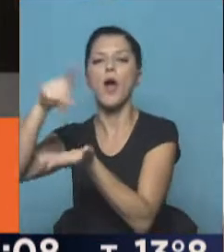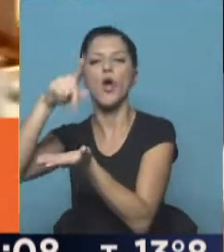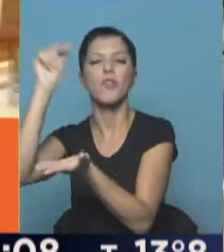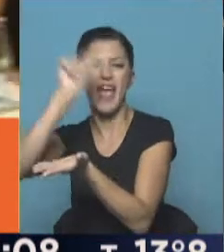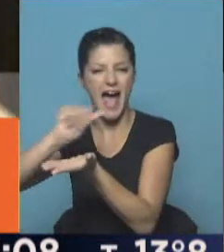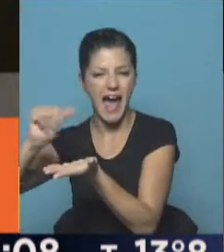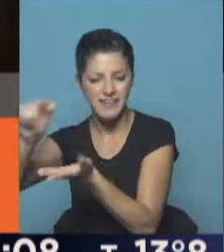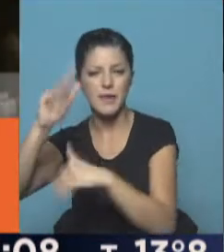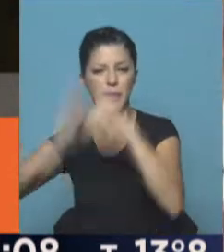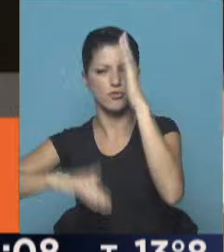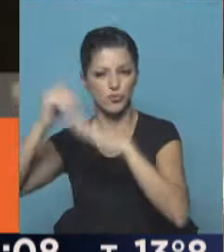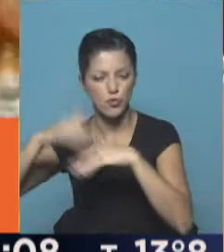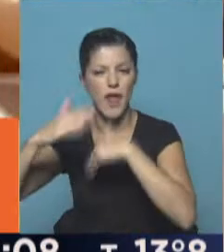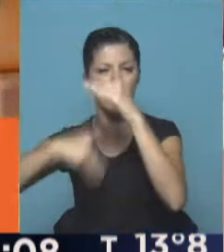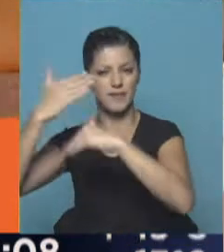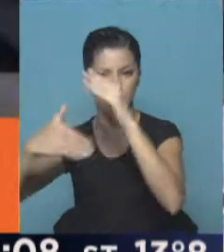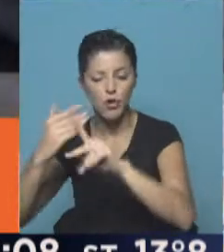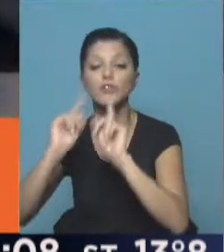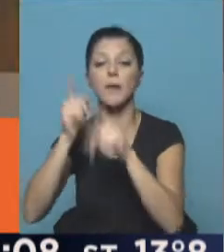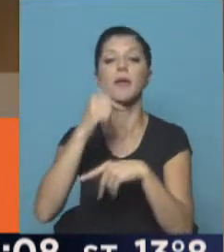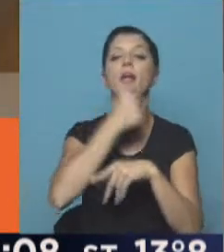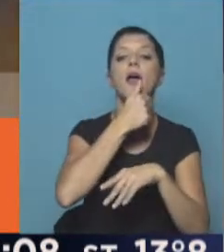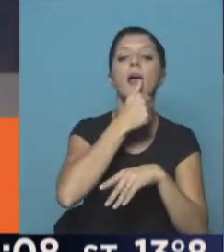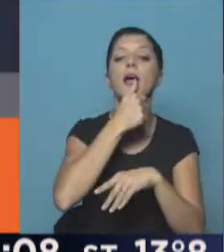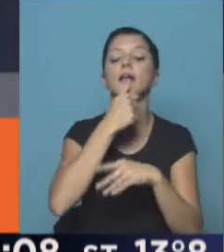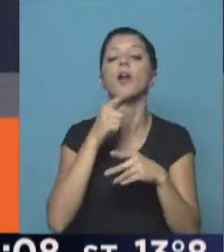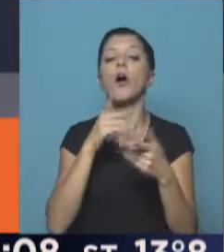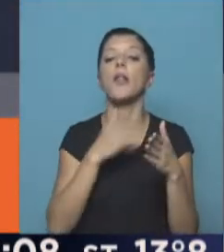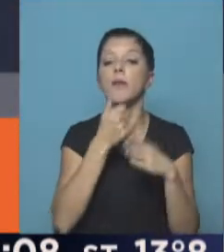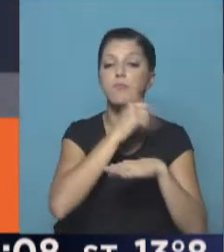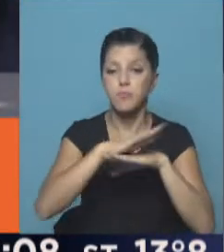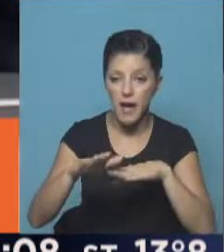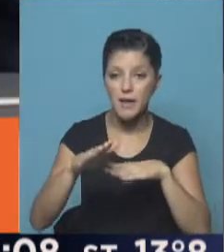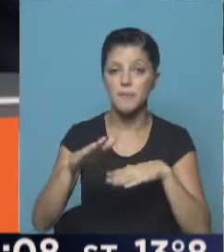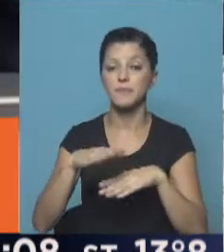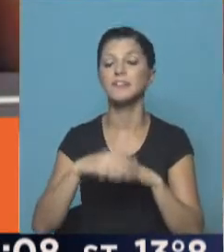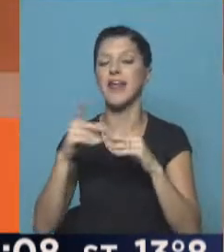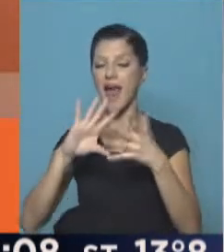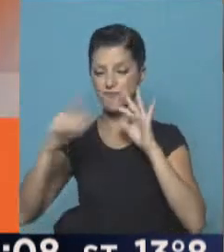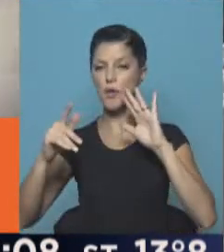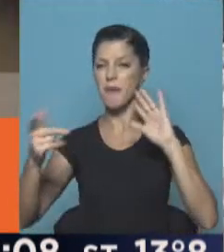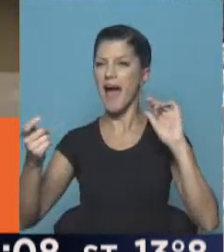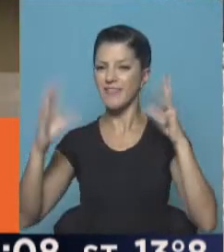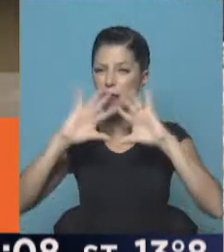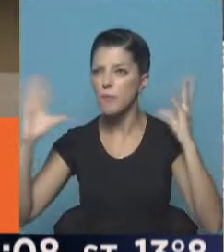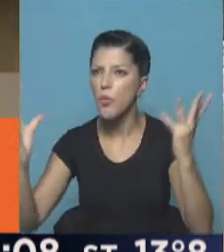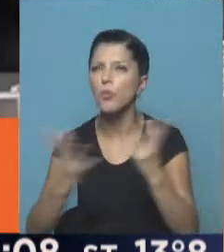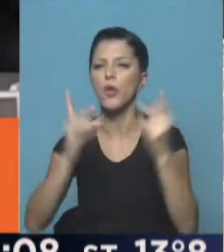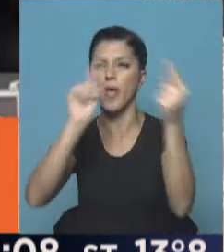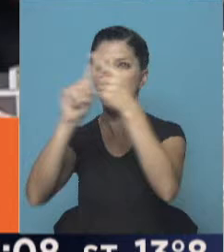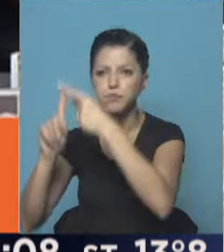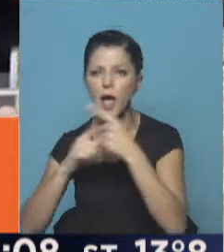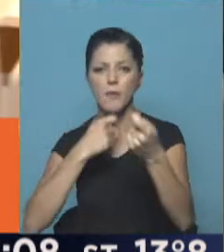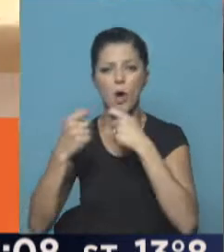la Ruta de la Seda, como la Ruta Marítima de la Seda. El mundo se está reconfigurando de otra forma y lo están reconfigurando actores que